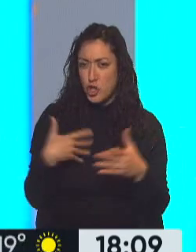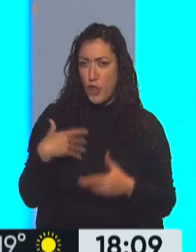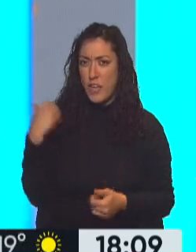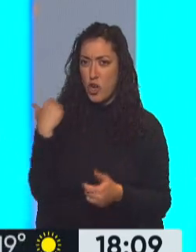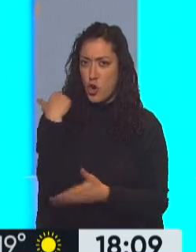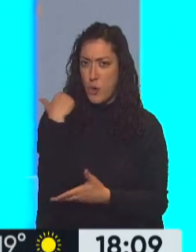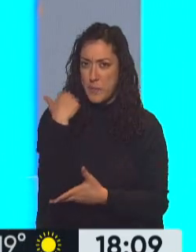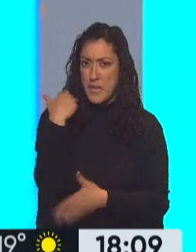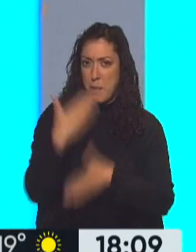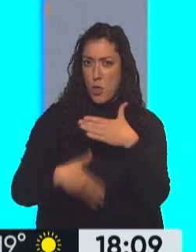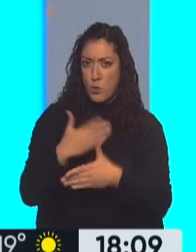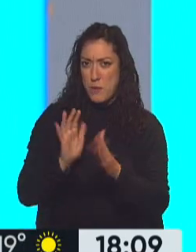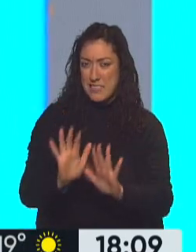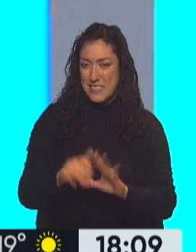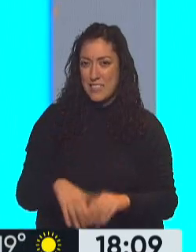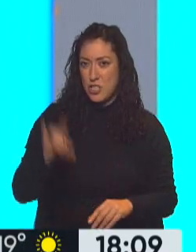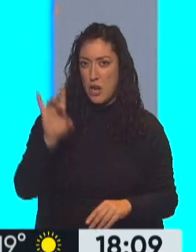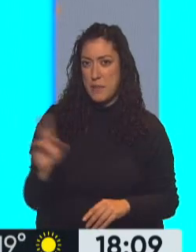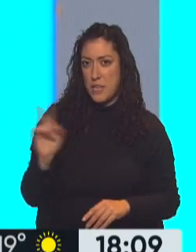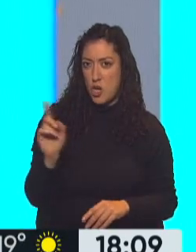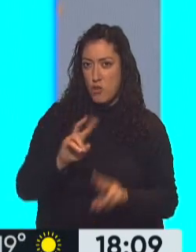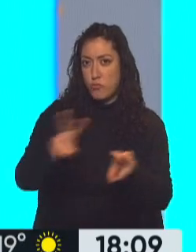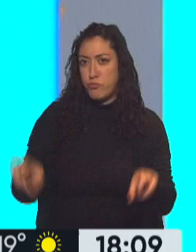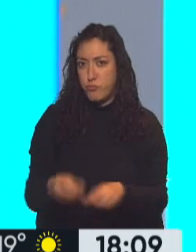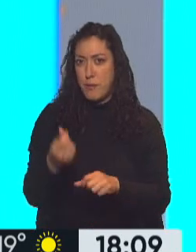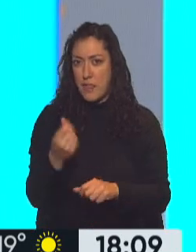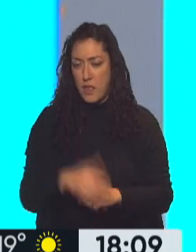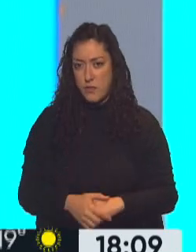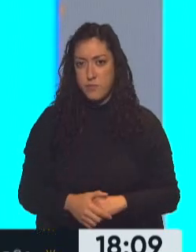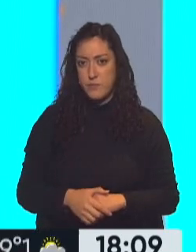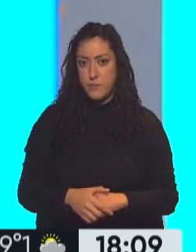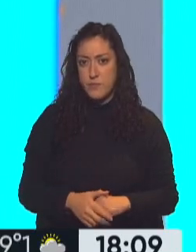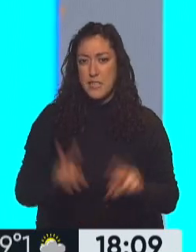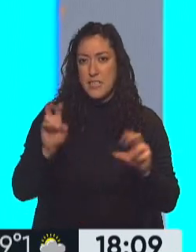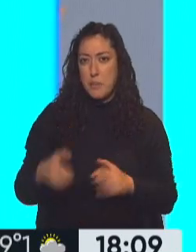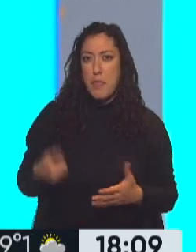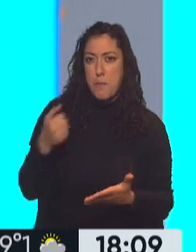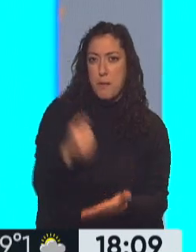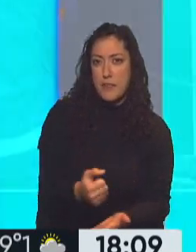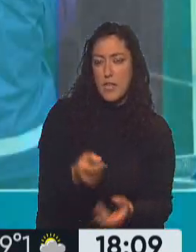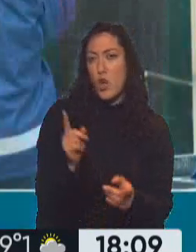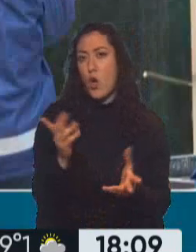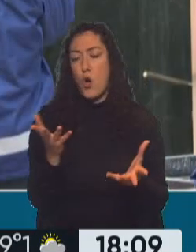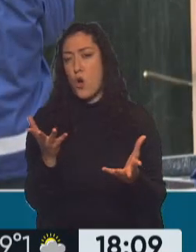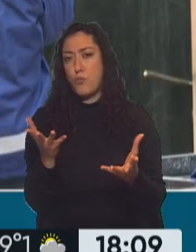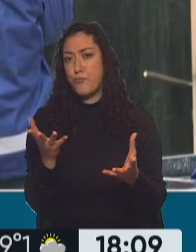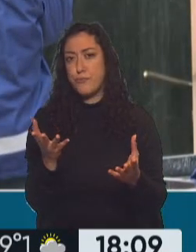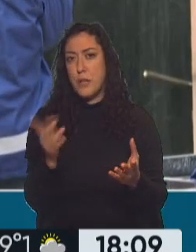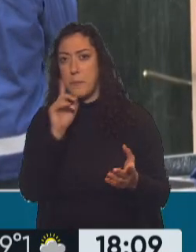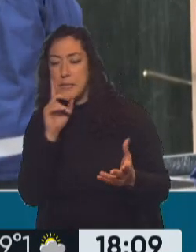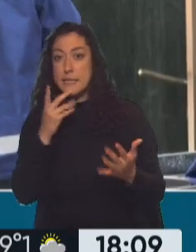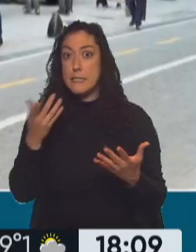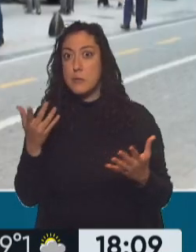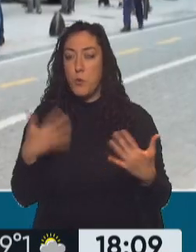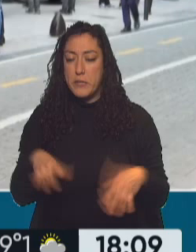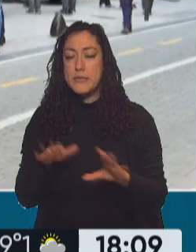la economía productiva. La economía de hacer plata con la plata. Es decir, no el tema de invertir, de arriesgar. No, no. De hacer